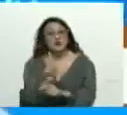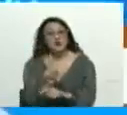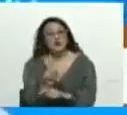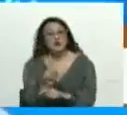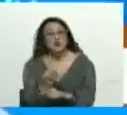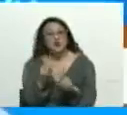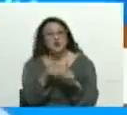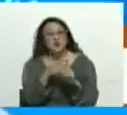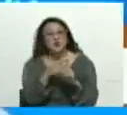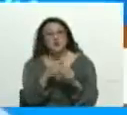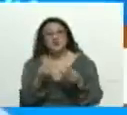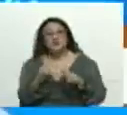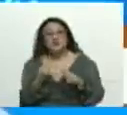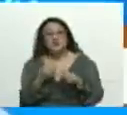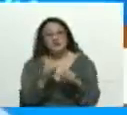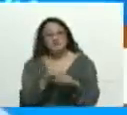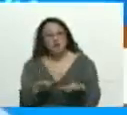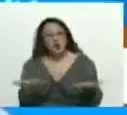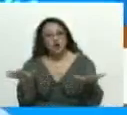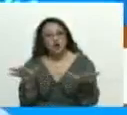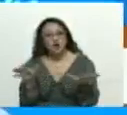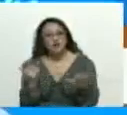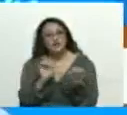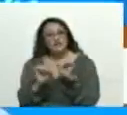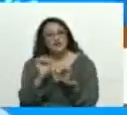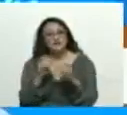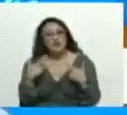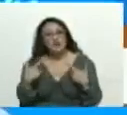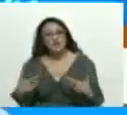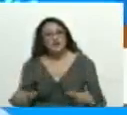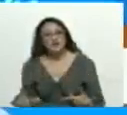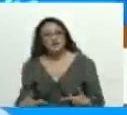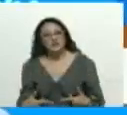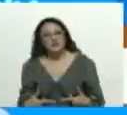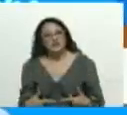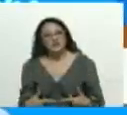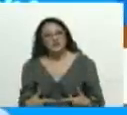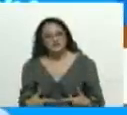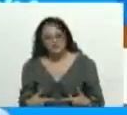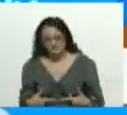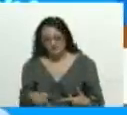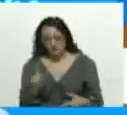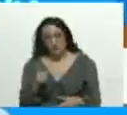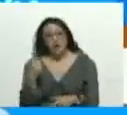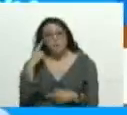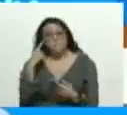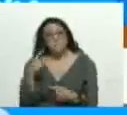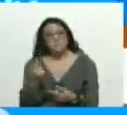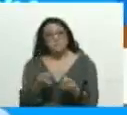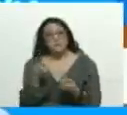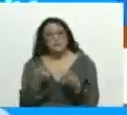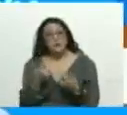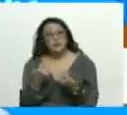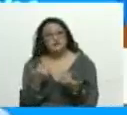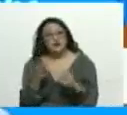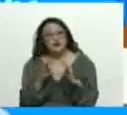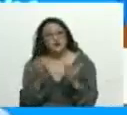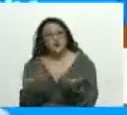está viva una red de intelectuales en defensa de la humanidad no es poca cosa en un mundo en el cual